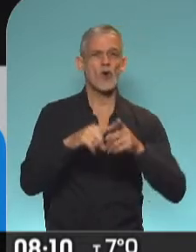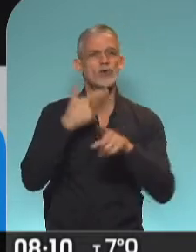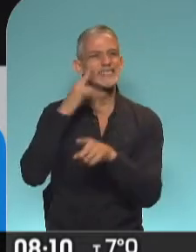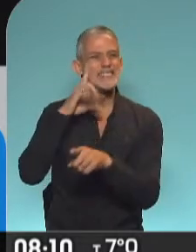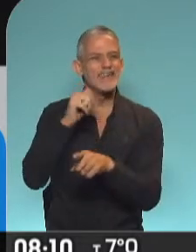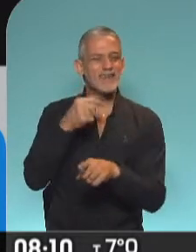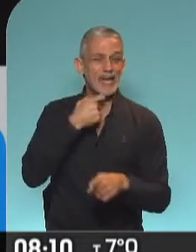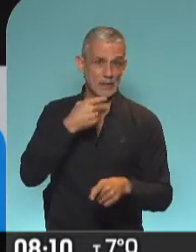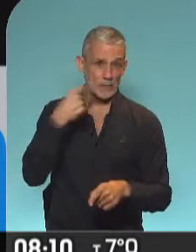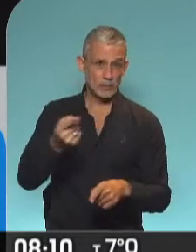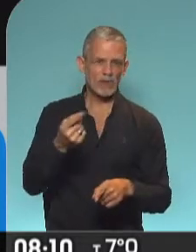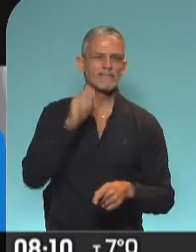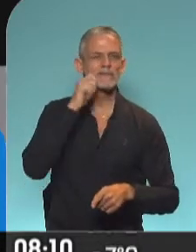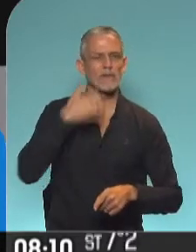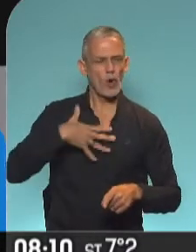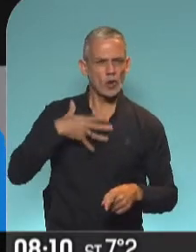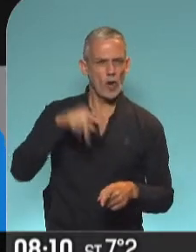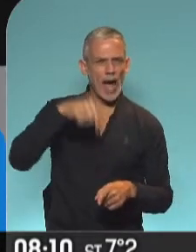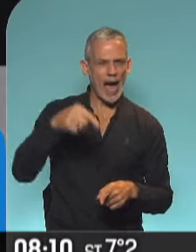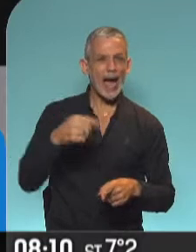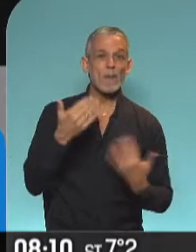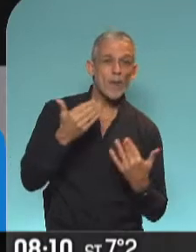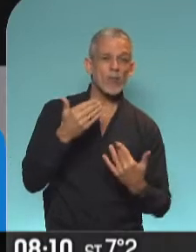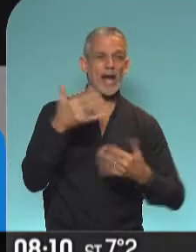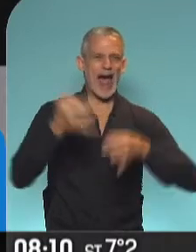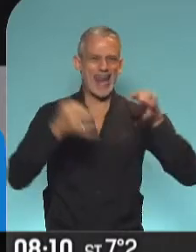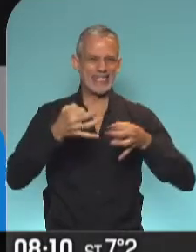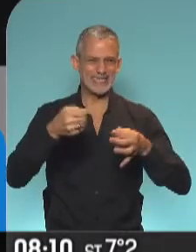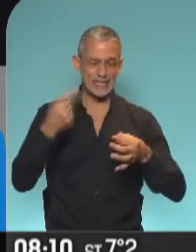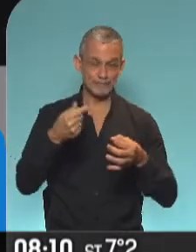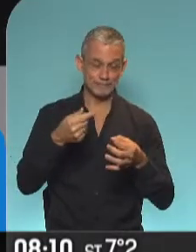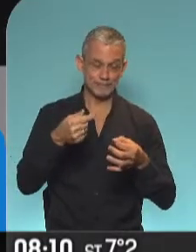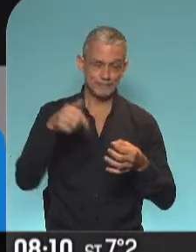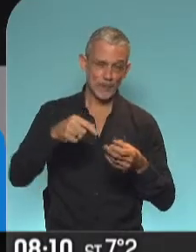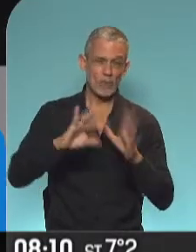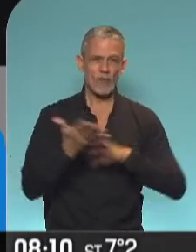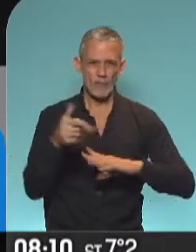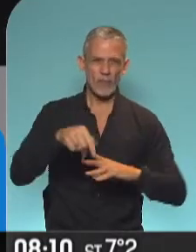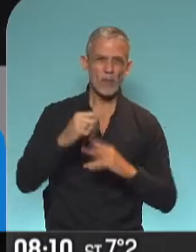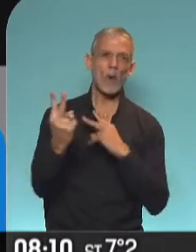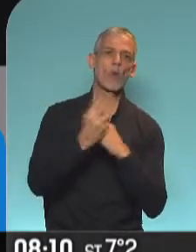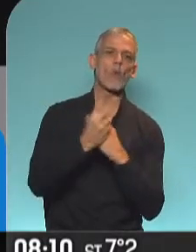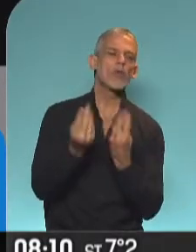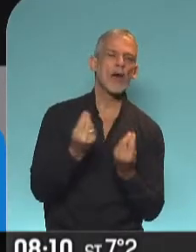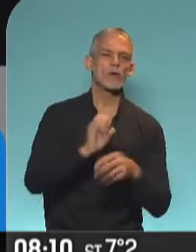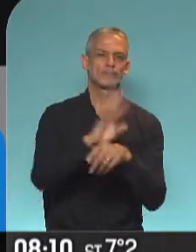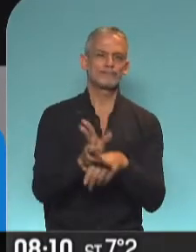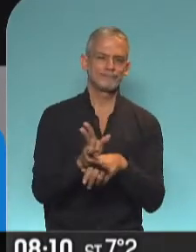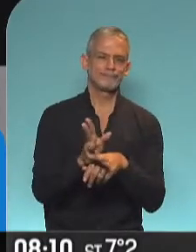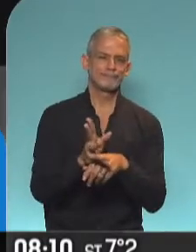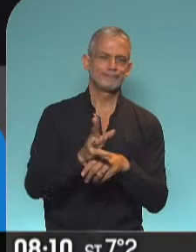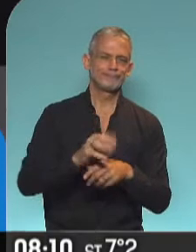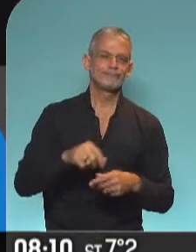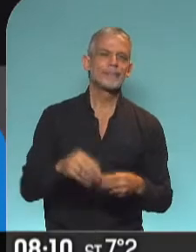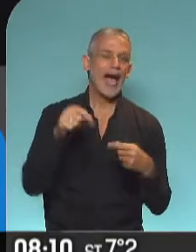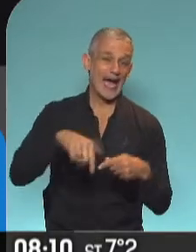minutos. Nos da mucho placer en esta primera edición de Noticias estar analizando esta cuarentena y cómo protegerse justamente del COVID-19